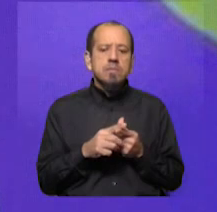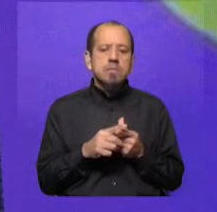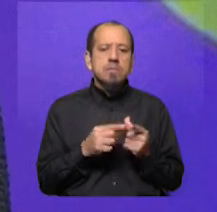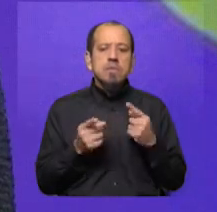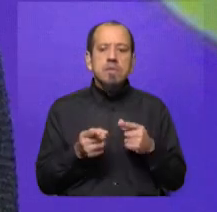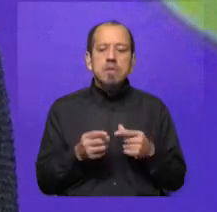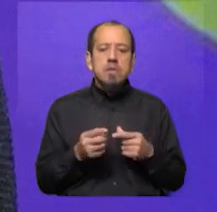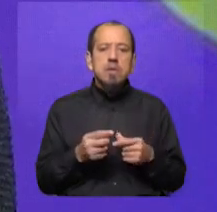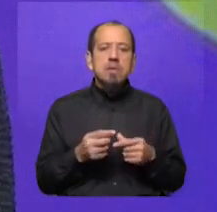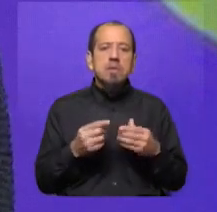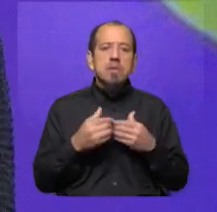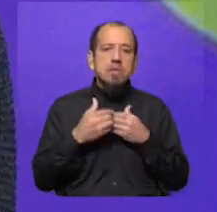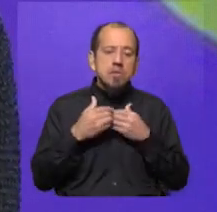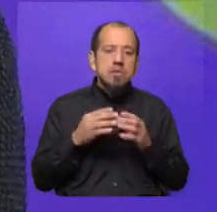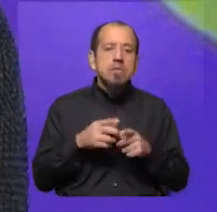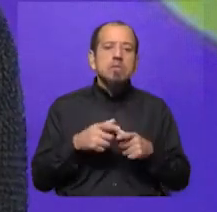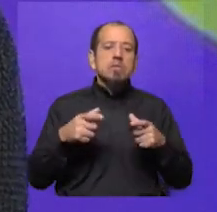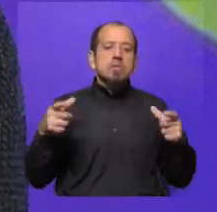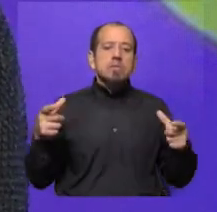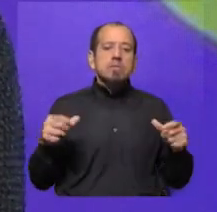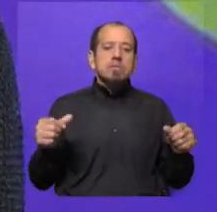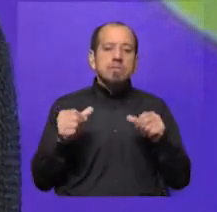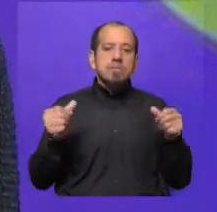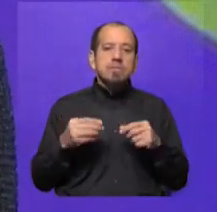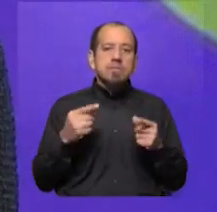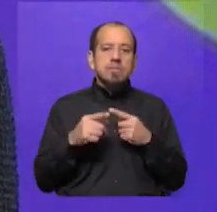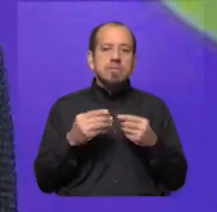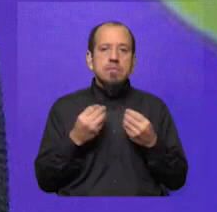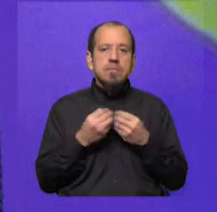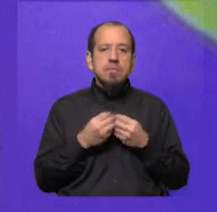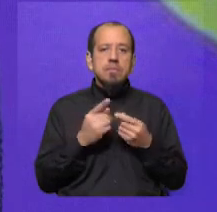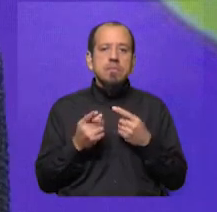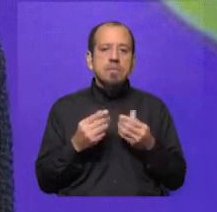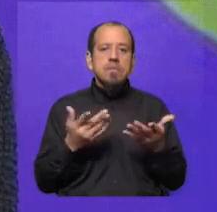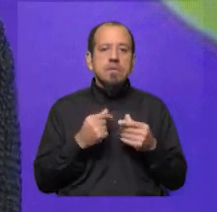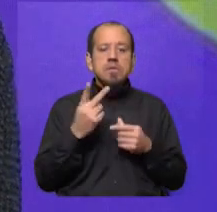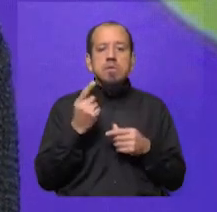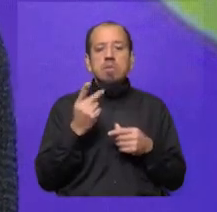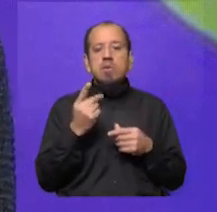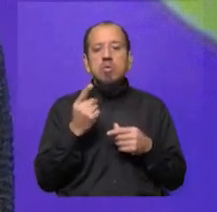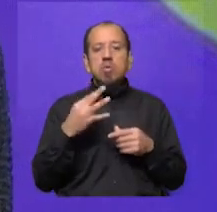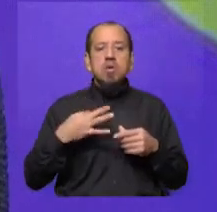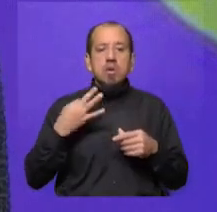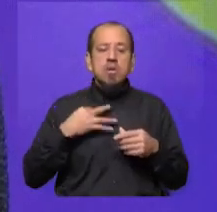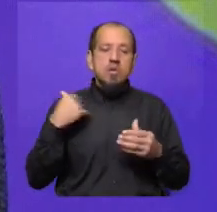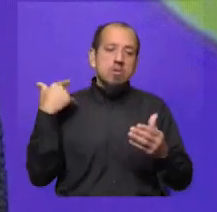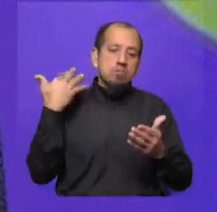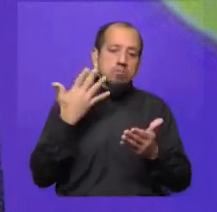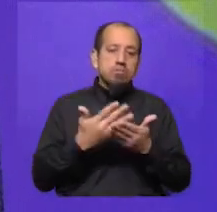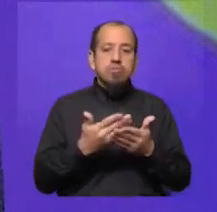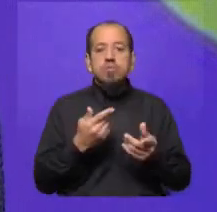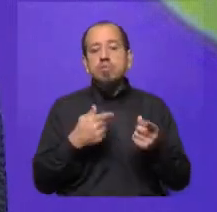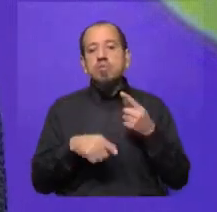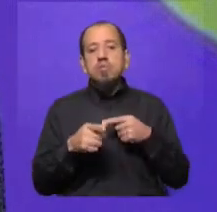que todos esos mundillos empezaban a crecer y se desarrolló muchísimo más de lo imaginado ahora 21 años después está nos encontramos en